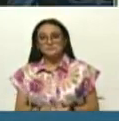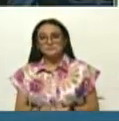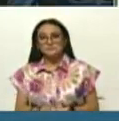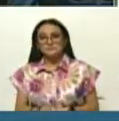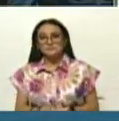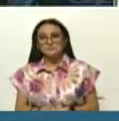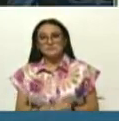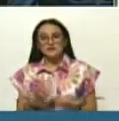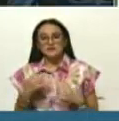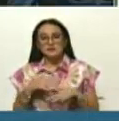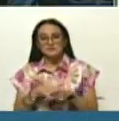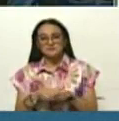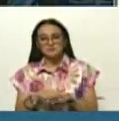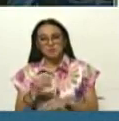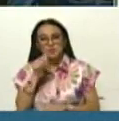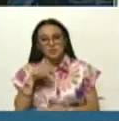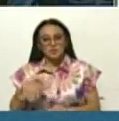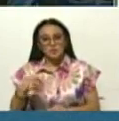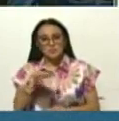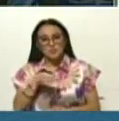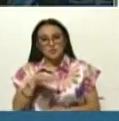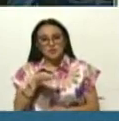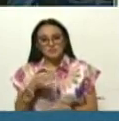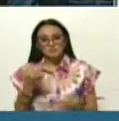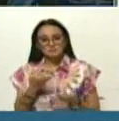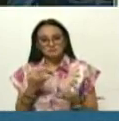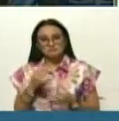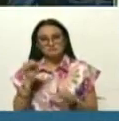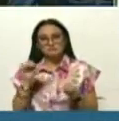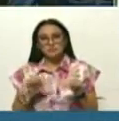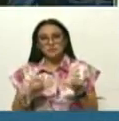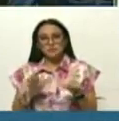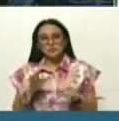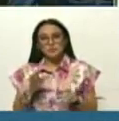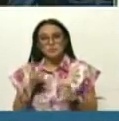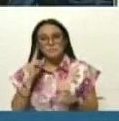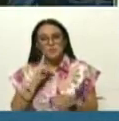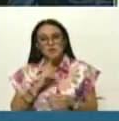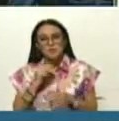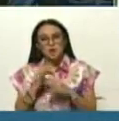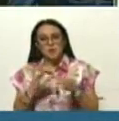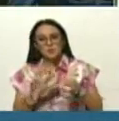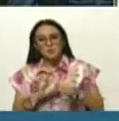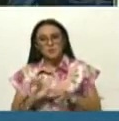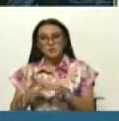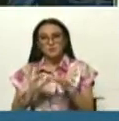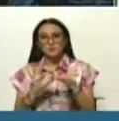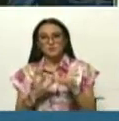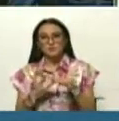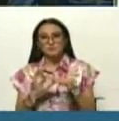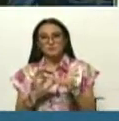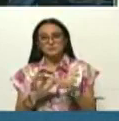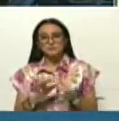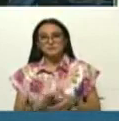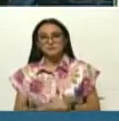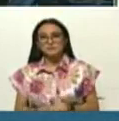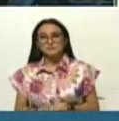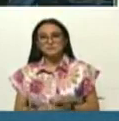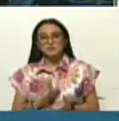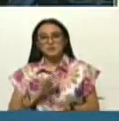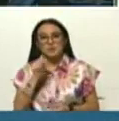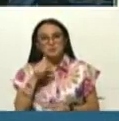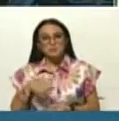pueblos, la unión de los pueblos verdaderos. El comandante Chávez hablaba, como Bolívar, de unión más que de integración, de unión de los